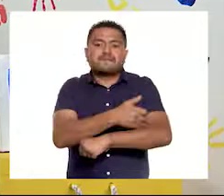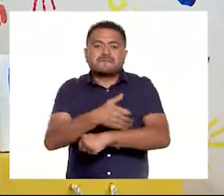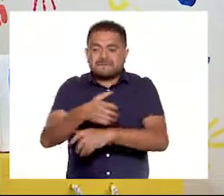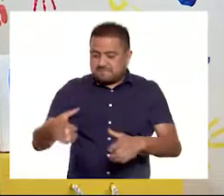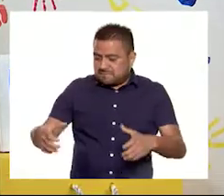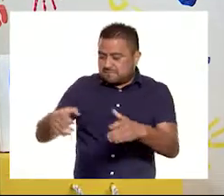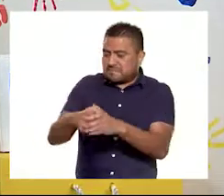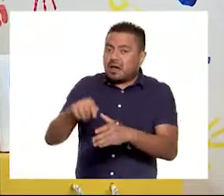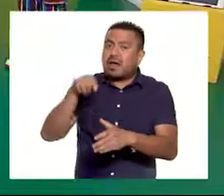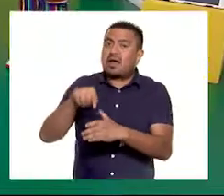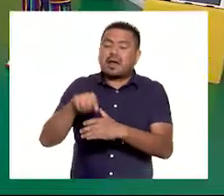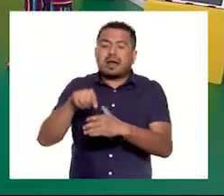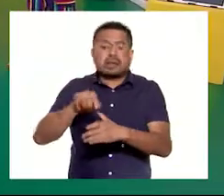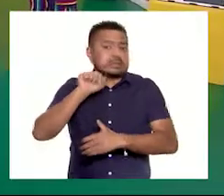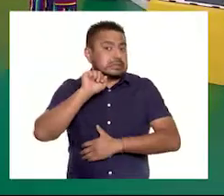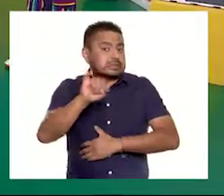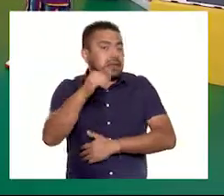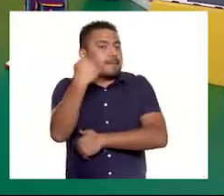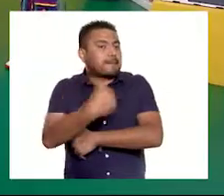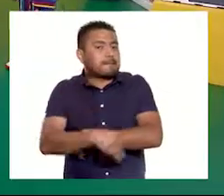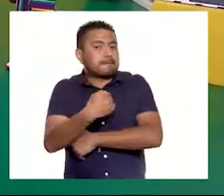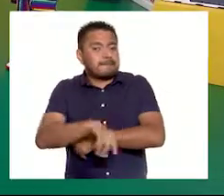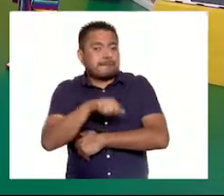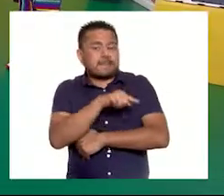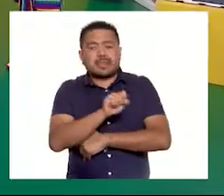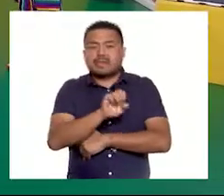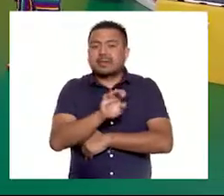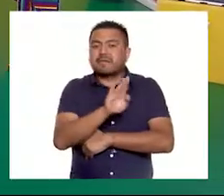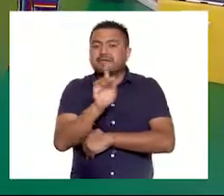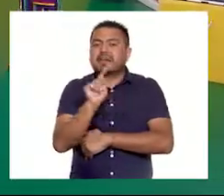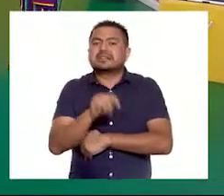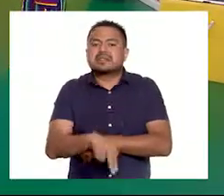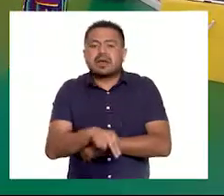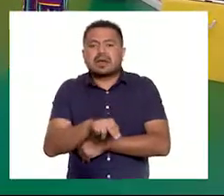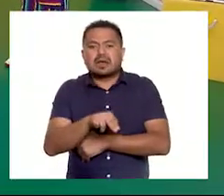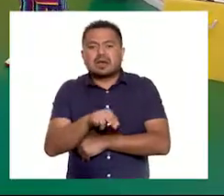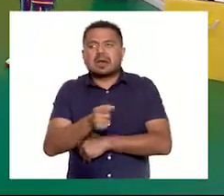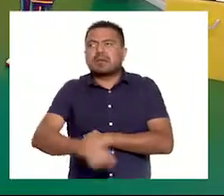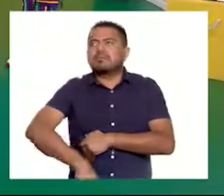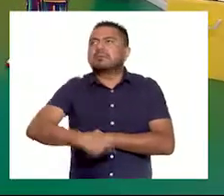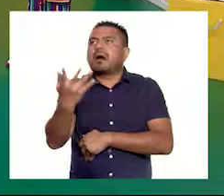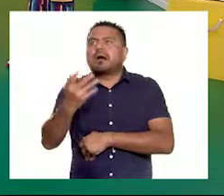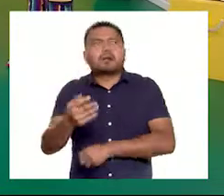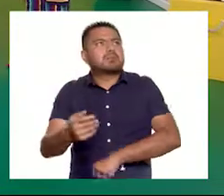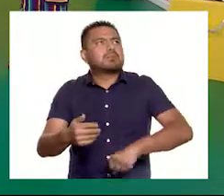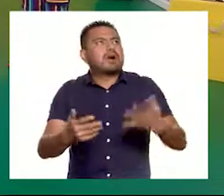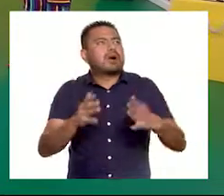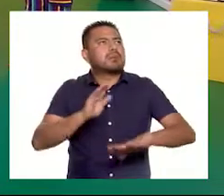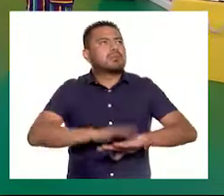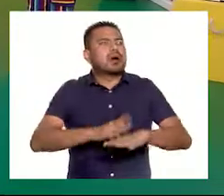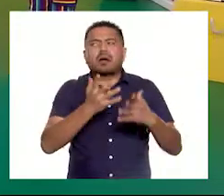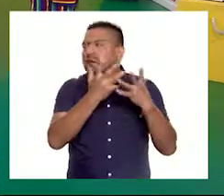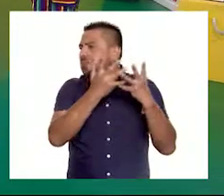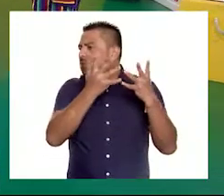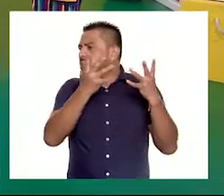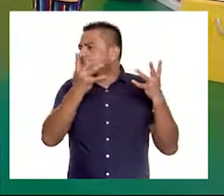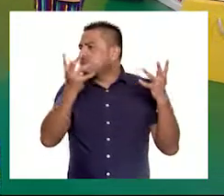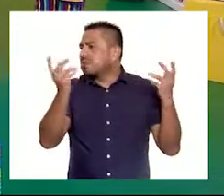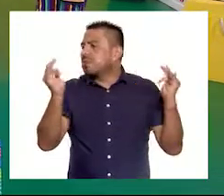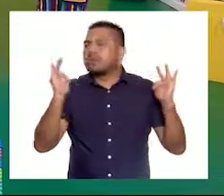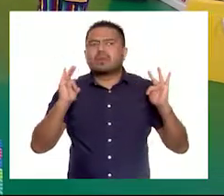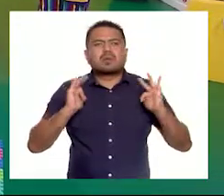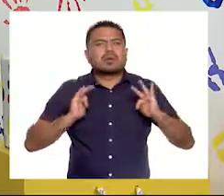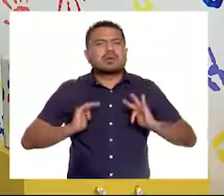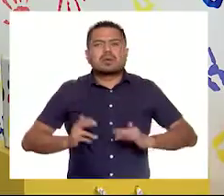familia. Sí, ponía. Mientras Sebastián aventaba los granos, se fue tranquilizando, así como dijiste. Exactamente. Y pensó. Y entonces